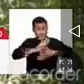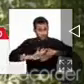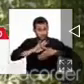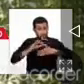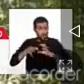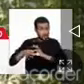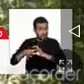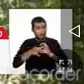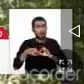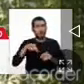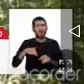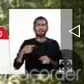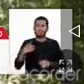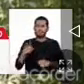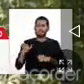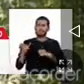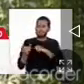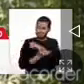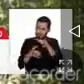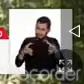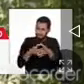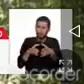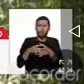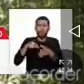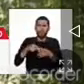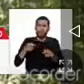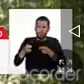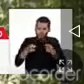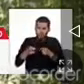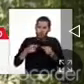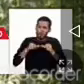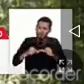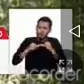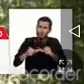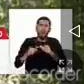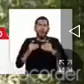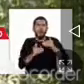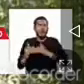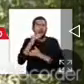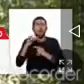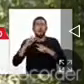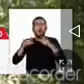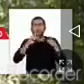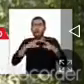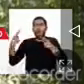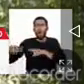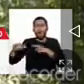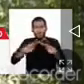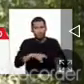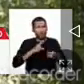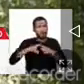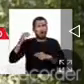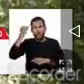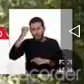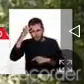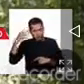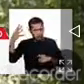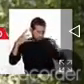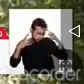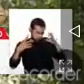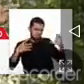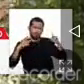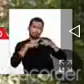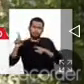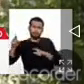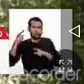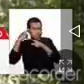establece un marco institucional, un marco regulatorio que trasciende las coyunturas, las divergencias ideológicas a las cuales,